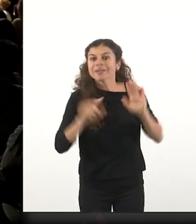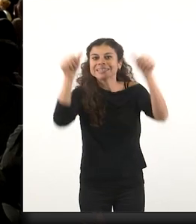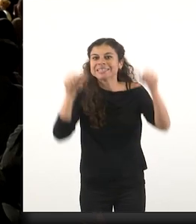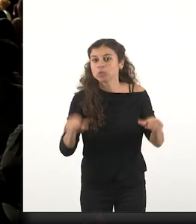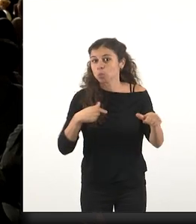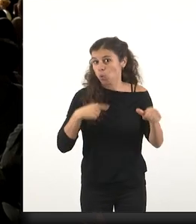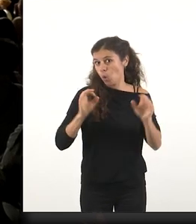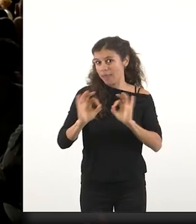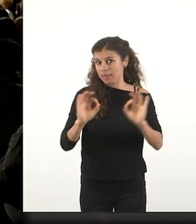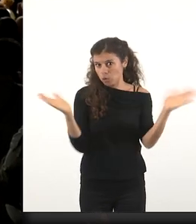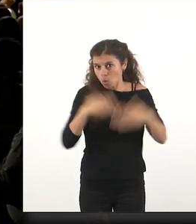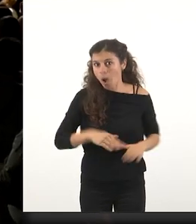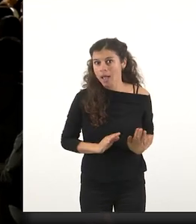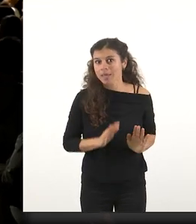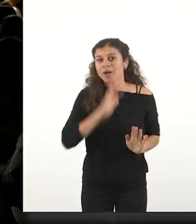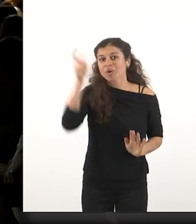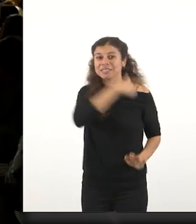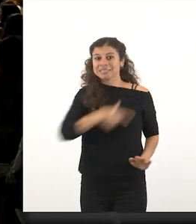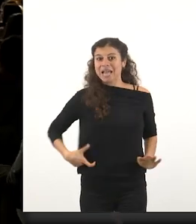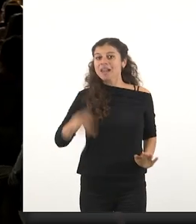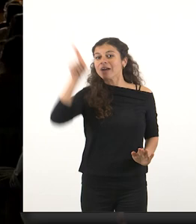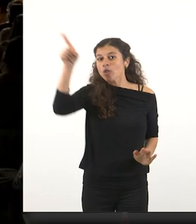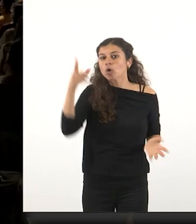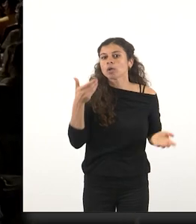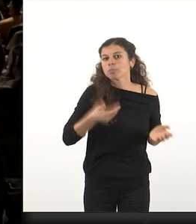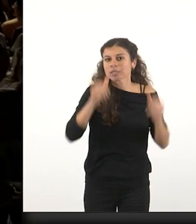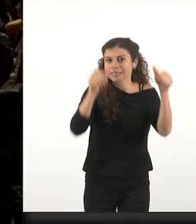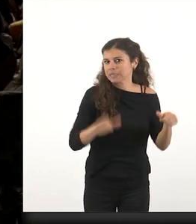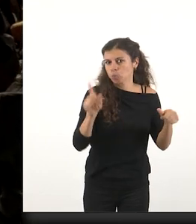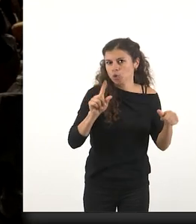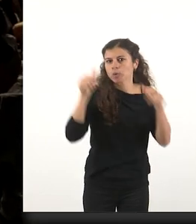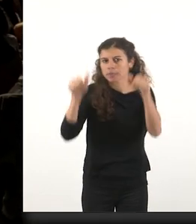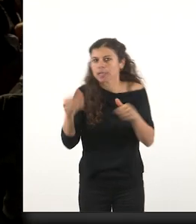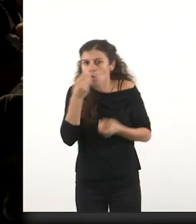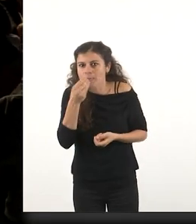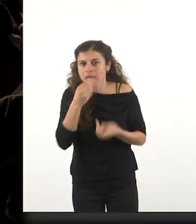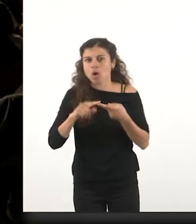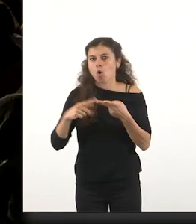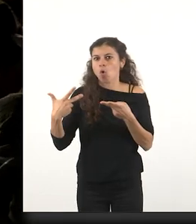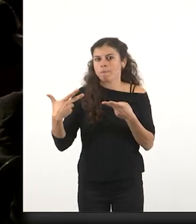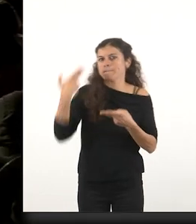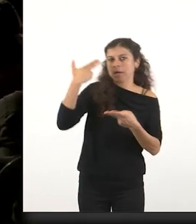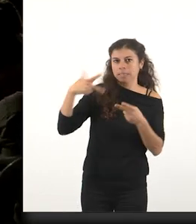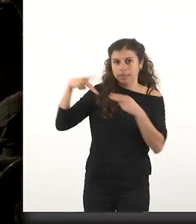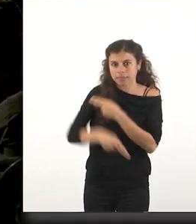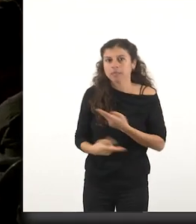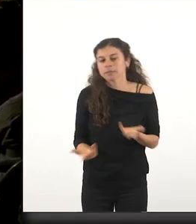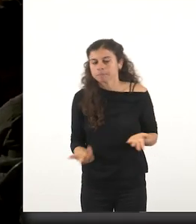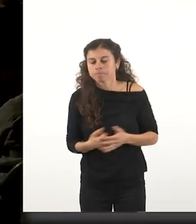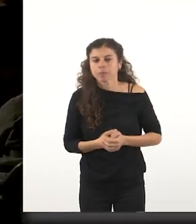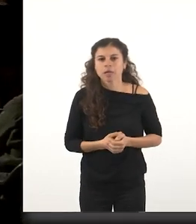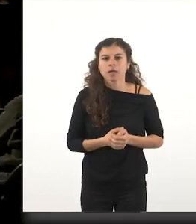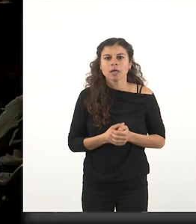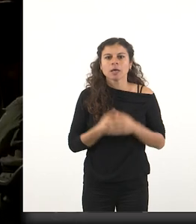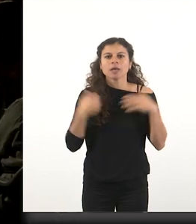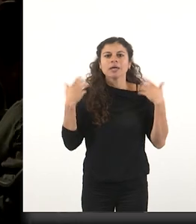título. Es que el título allí no es tan importante como comer, o como que no te maten, es como otra cultura, todo es más comunitario, ¿lo hago bien o no?